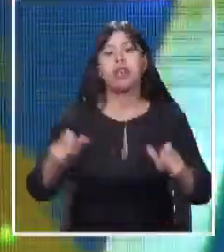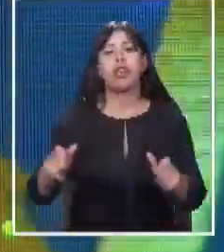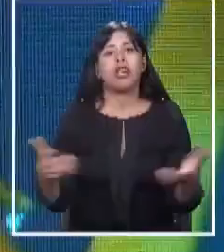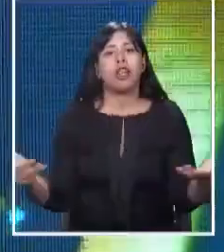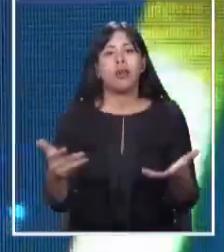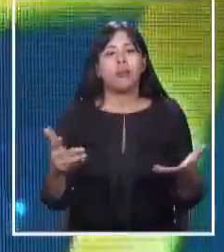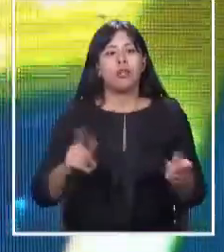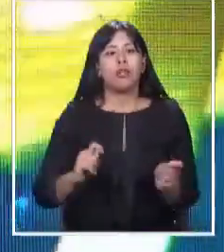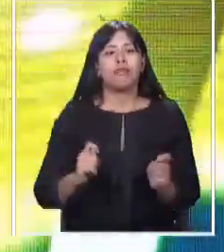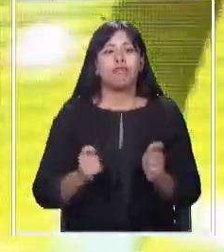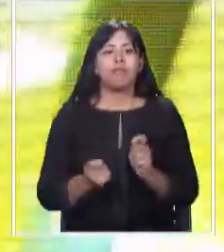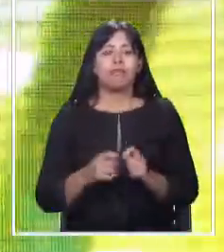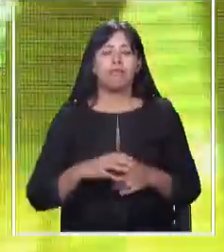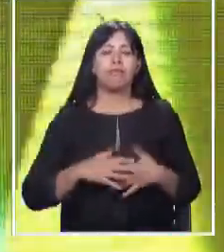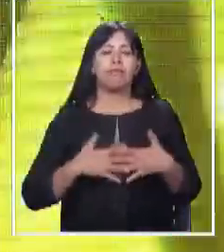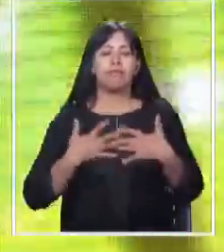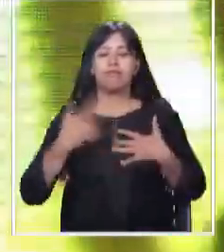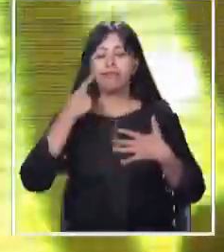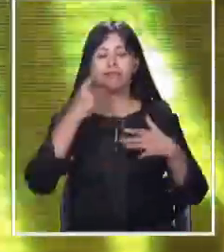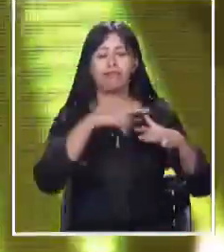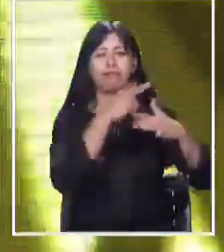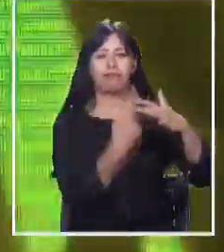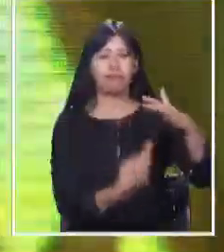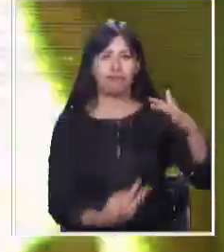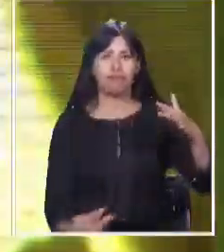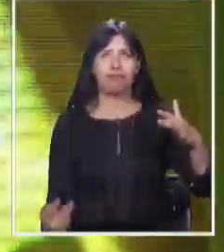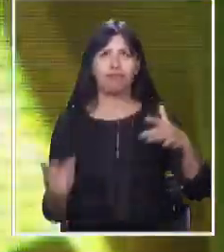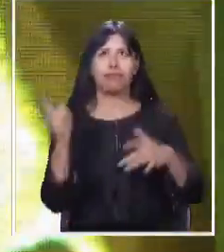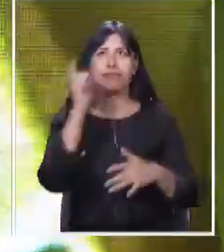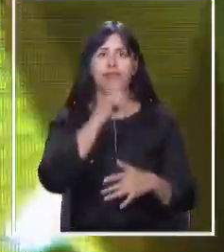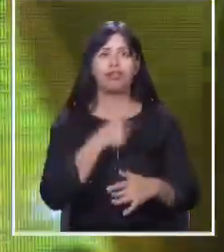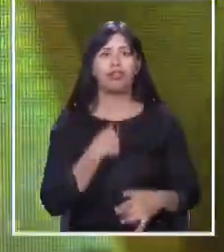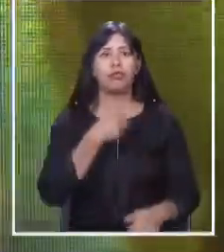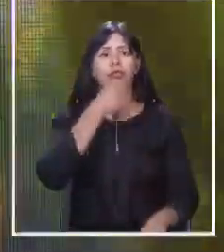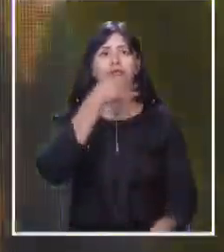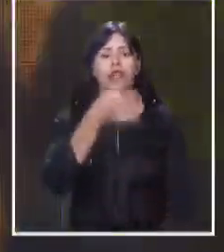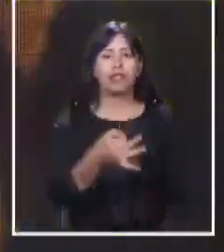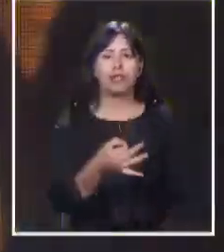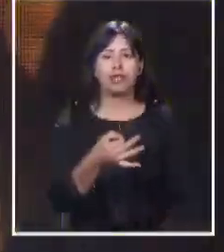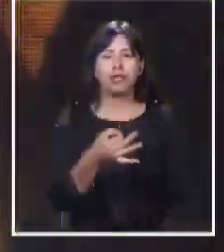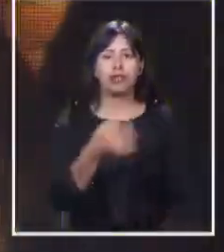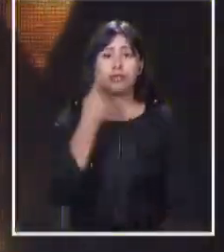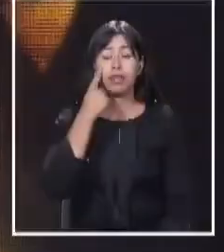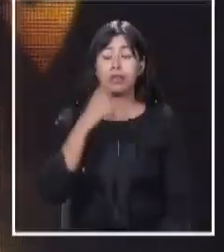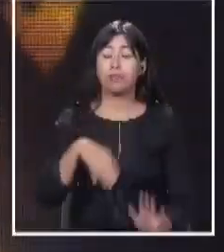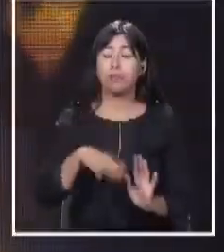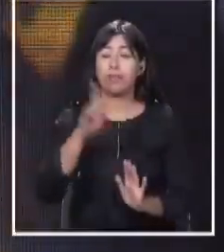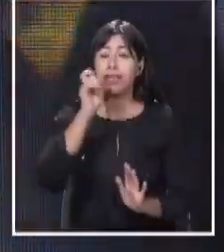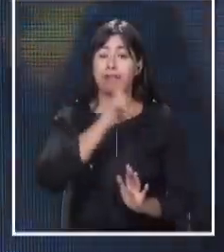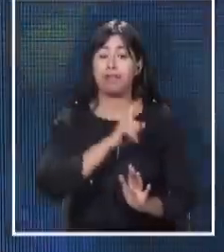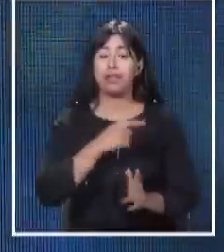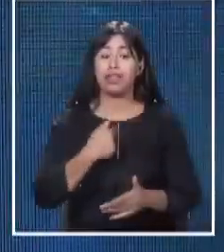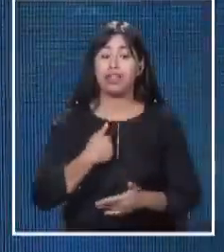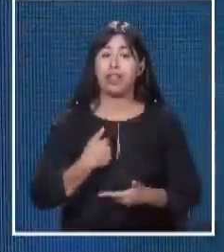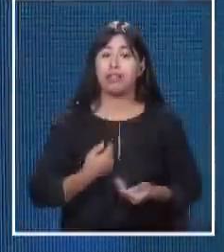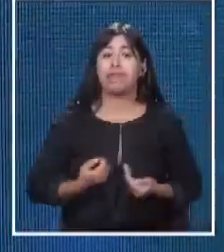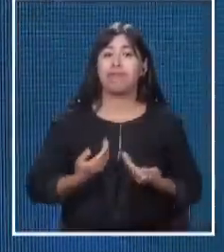cuando uno baja al océano? Es difícil decirlo, pero es mucho más difícil hacerlo sentir a los